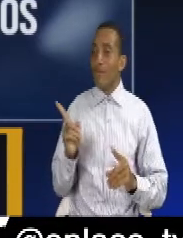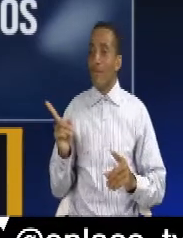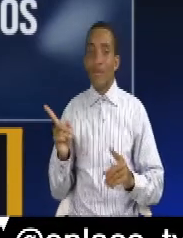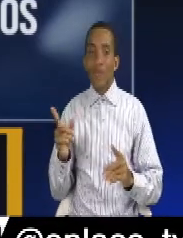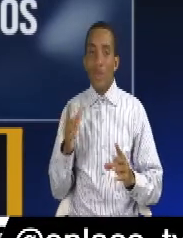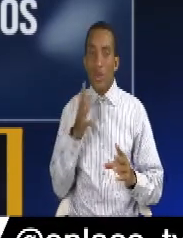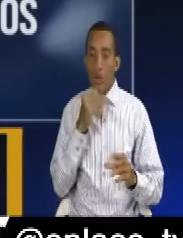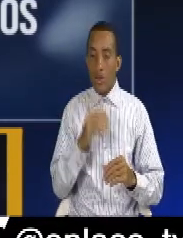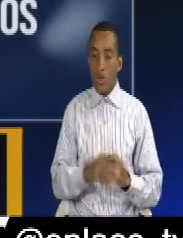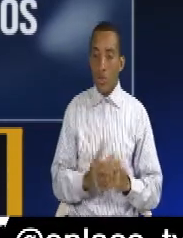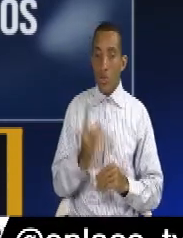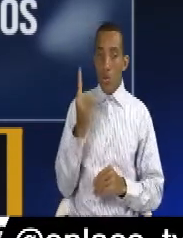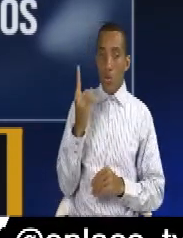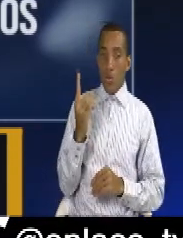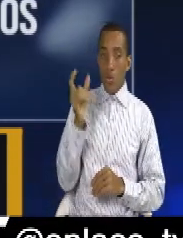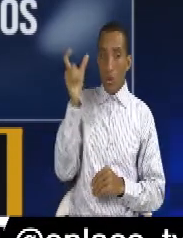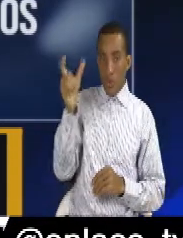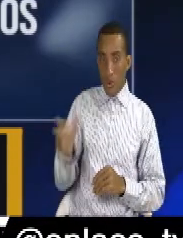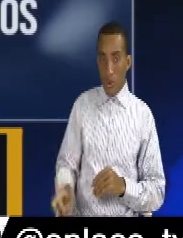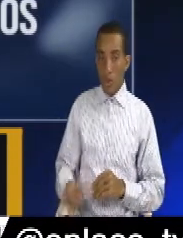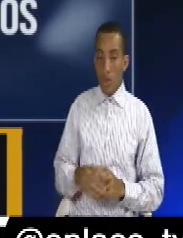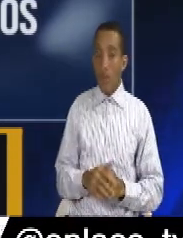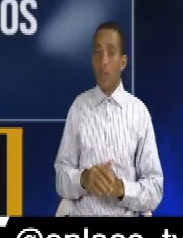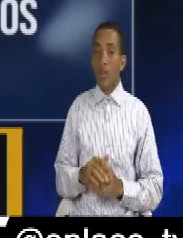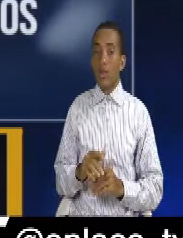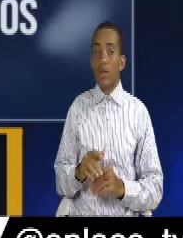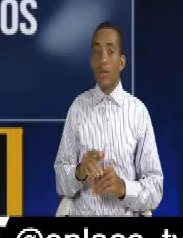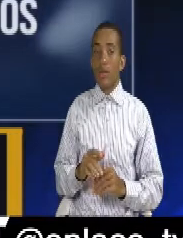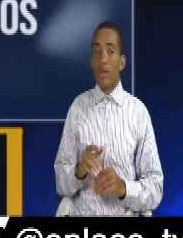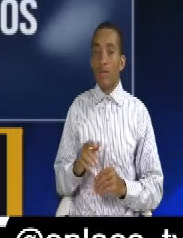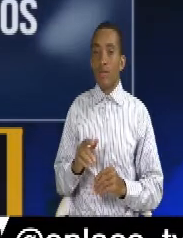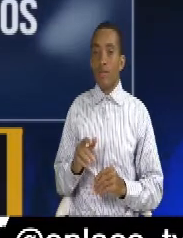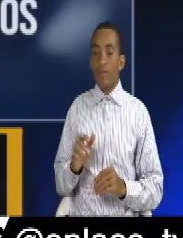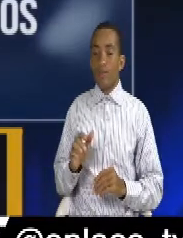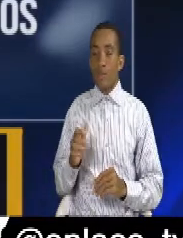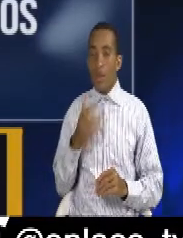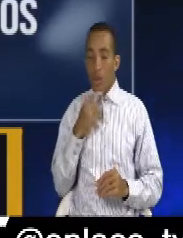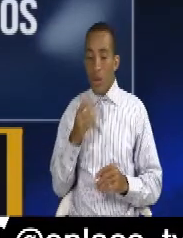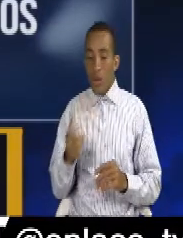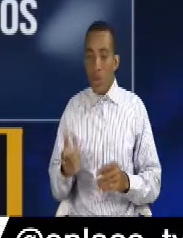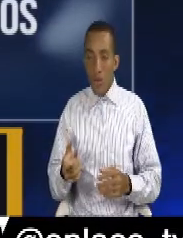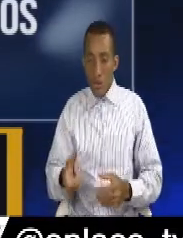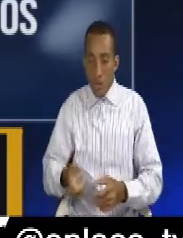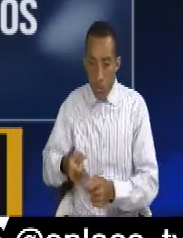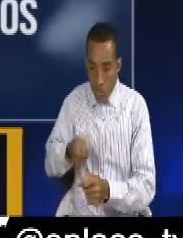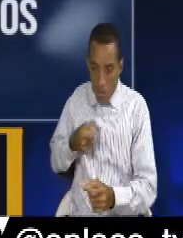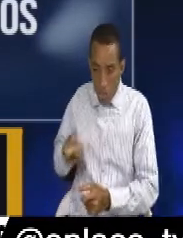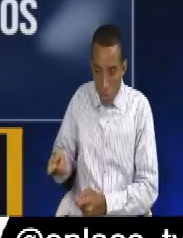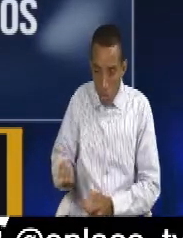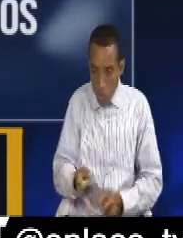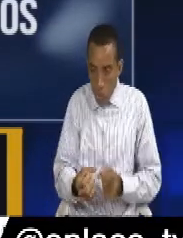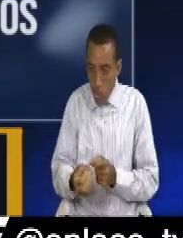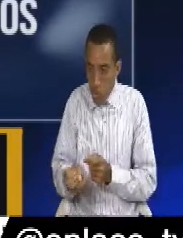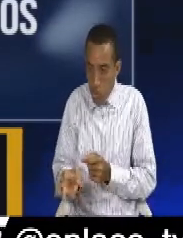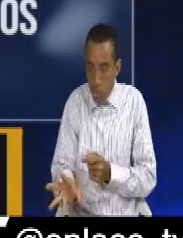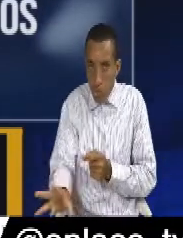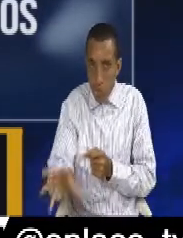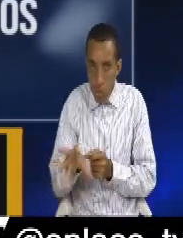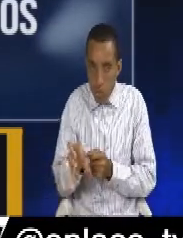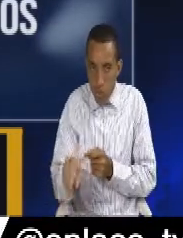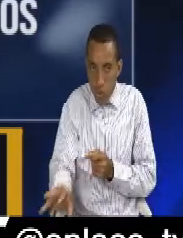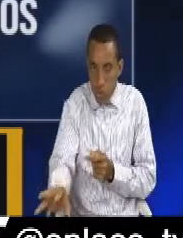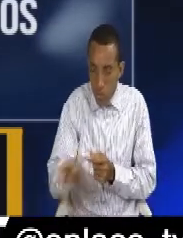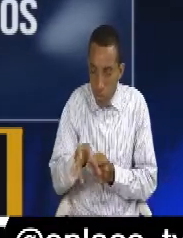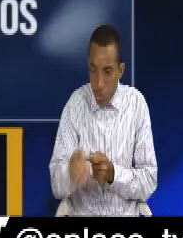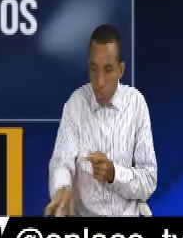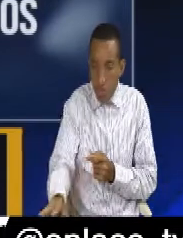Una persona que se encontraba en el sitio activó un extintor de 30 libras. Como es un espacio, un recinto cerrado, también generó una